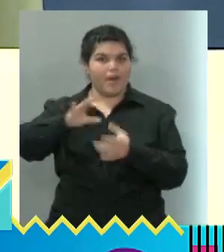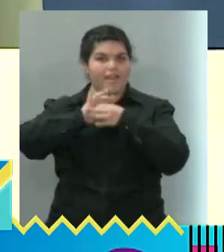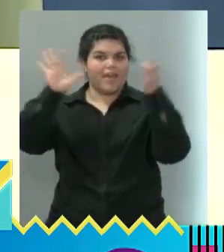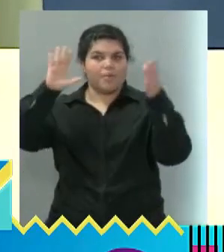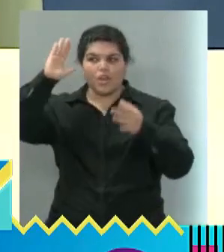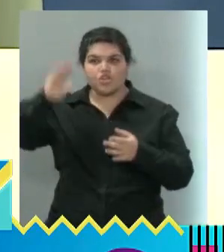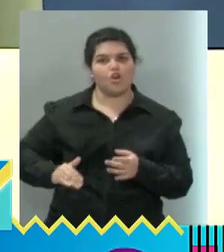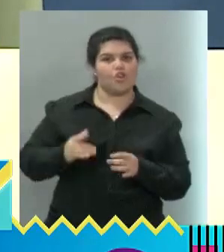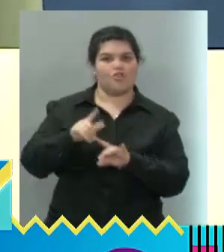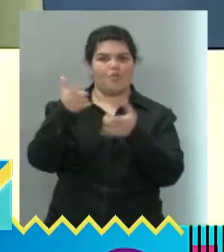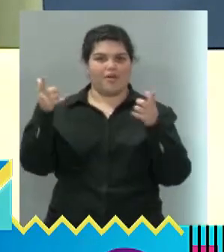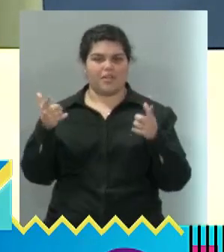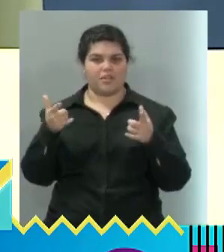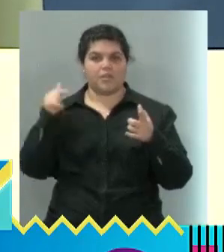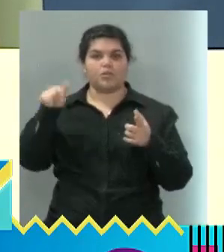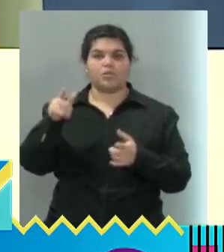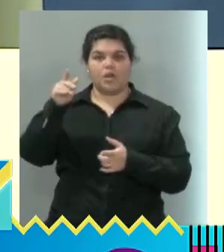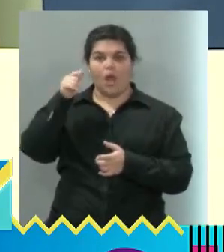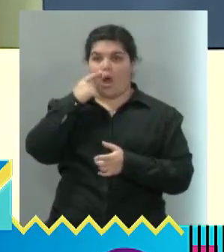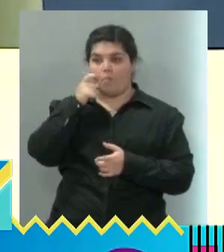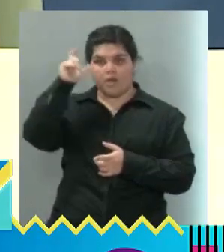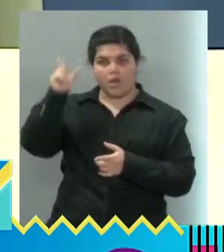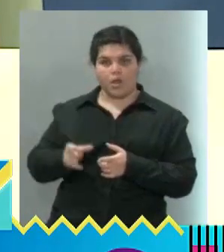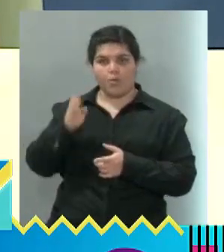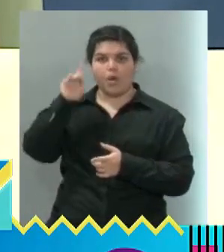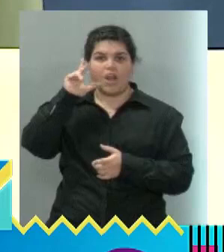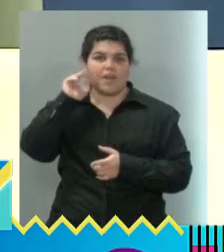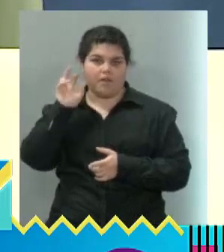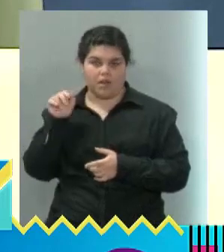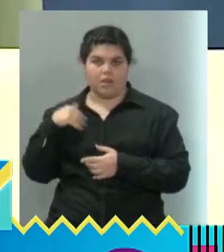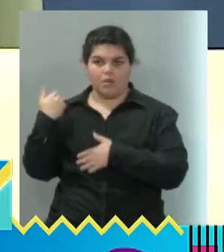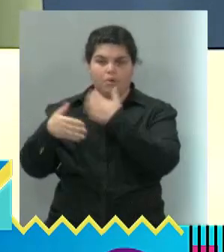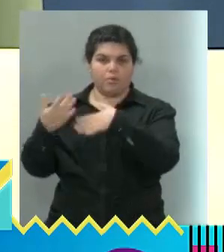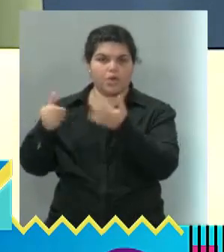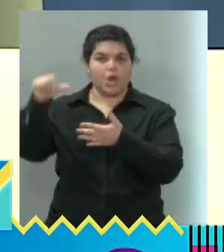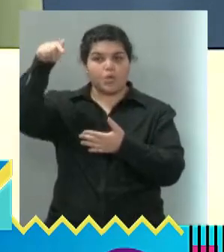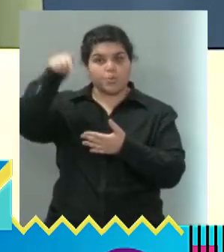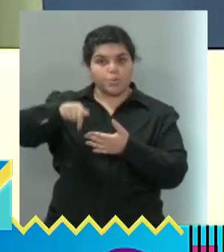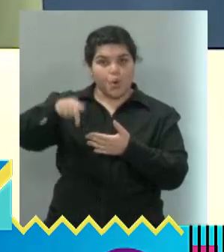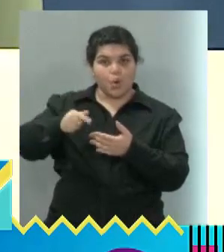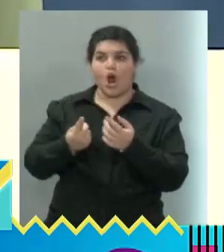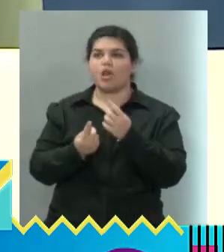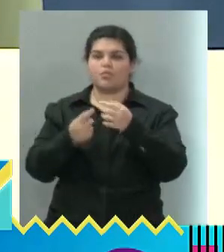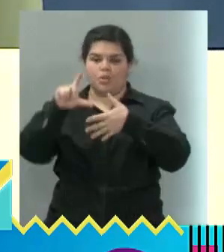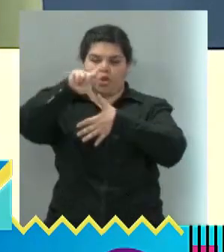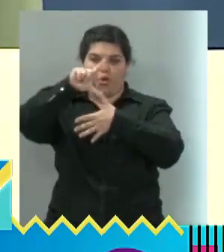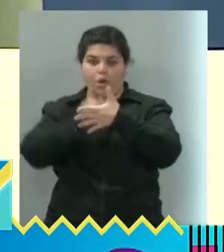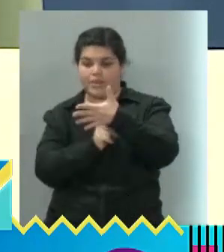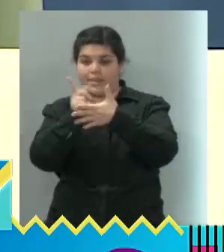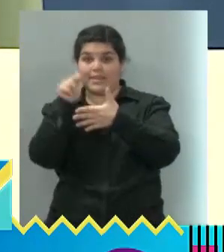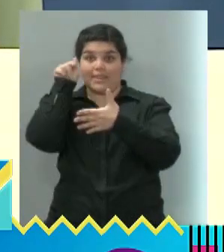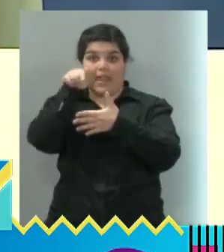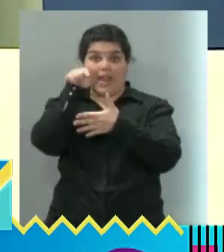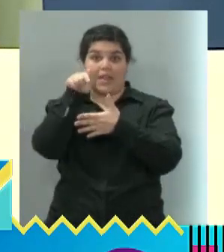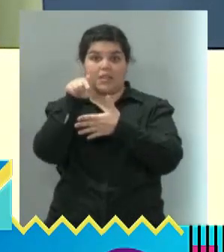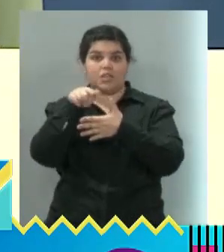Entonces, toda esa campaña que él hace para liberar el norte de América del Sur también confluye en Perú. ¿Por qué